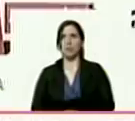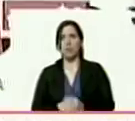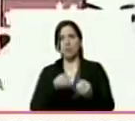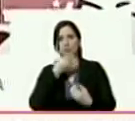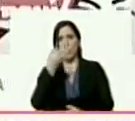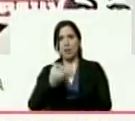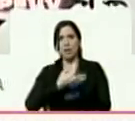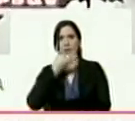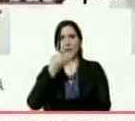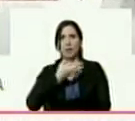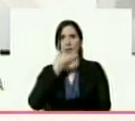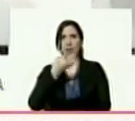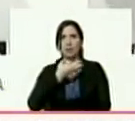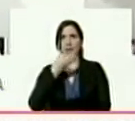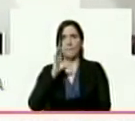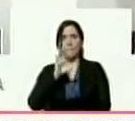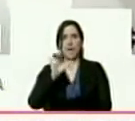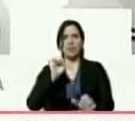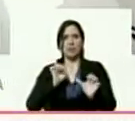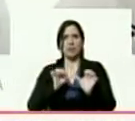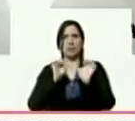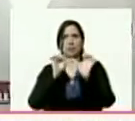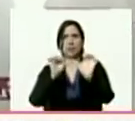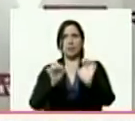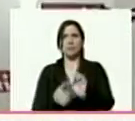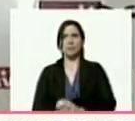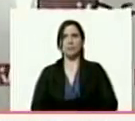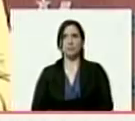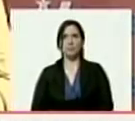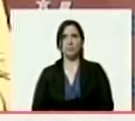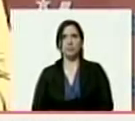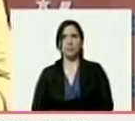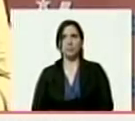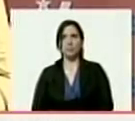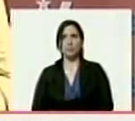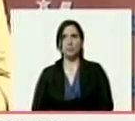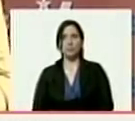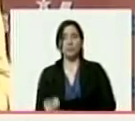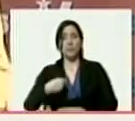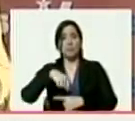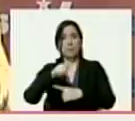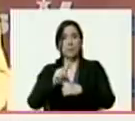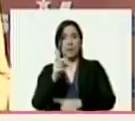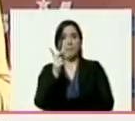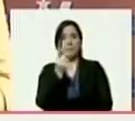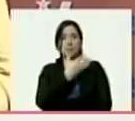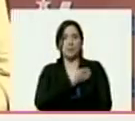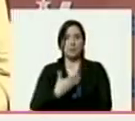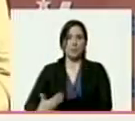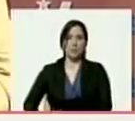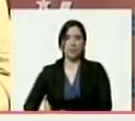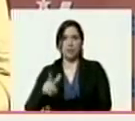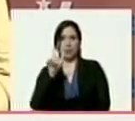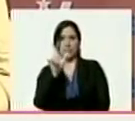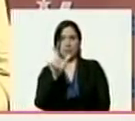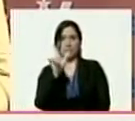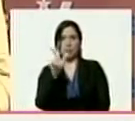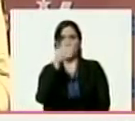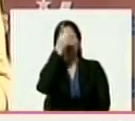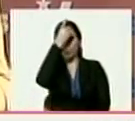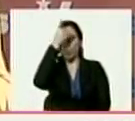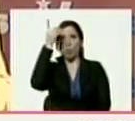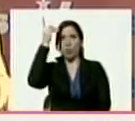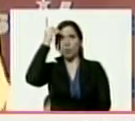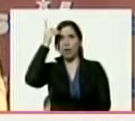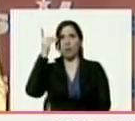tardes. La patria sigue. Primer vicepresidente del Partido Socialista Unido de Venezuela,